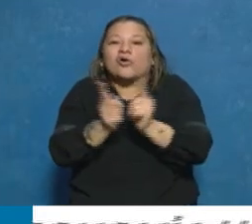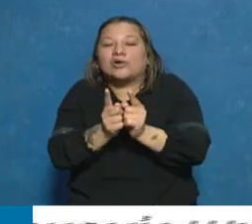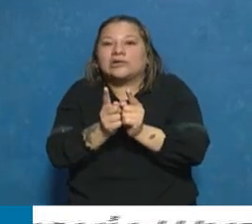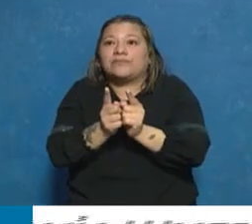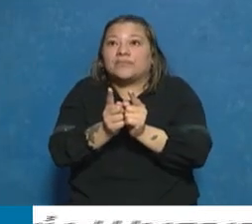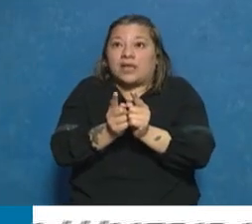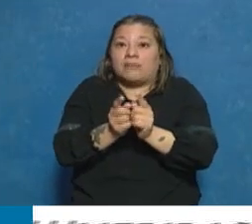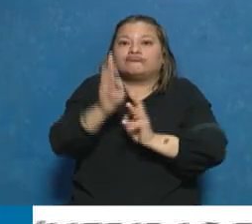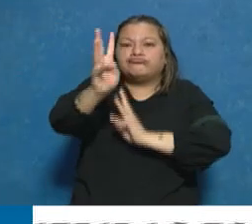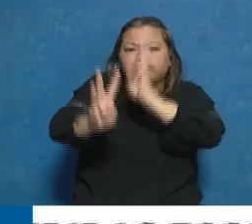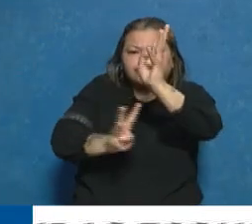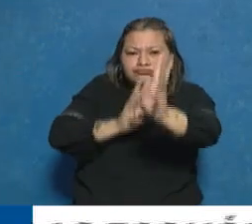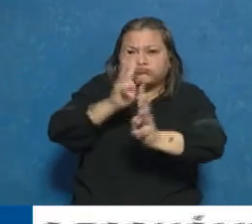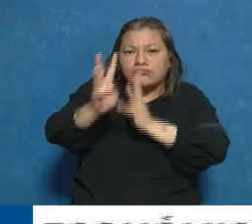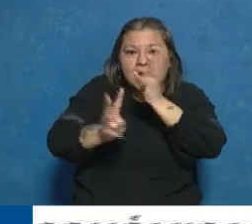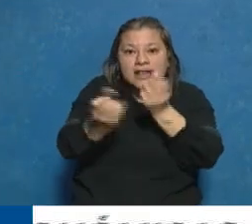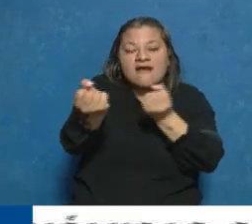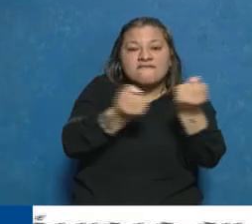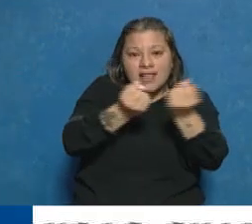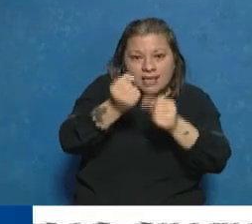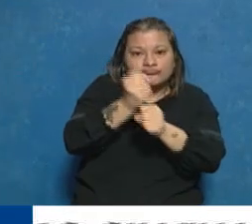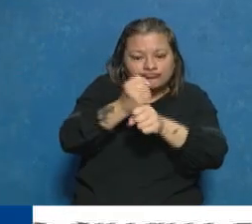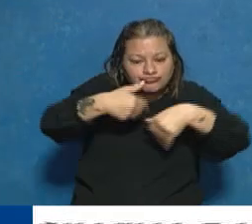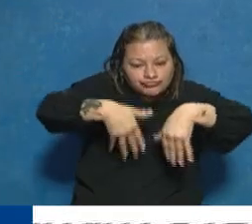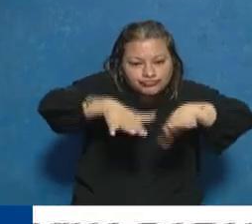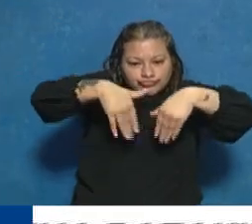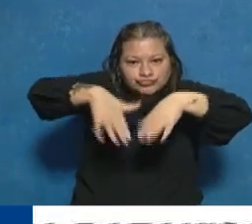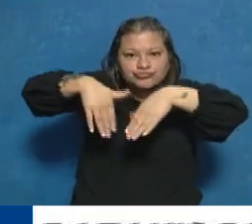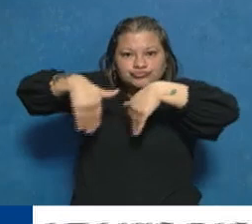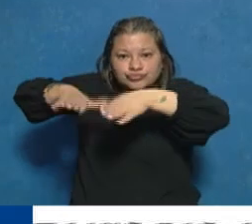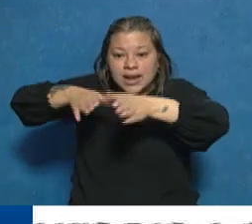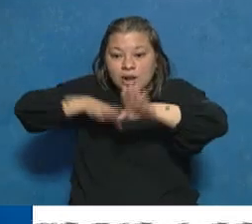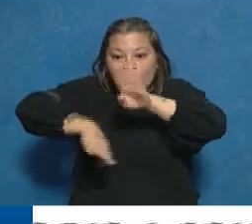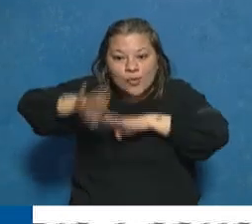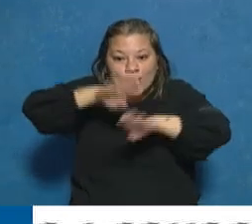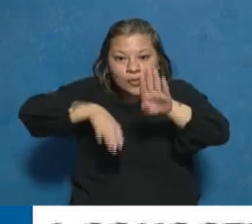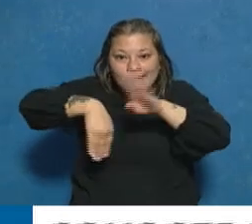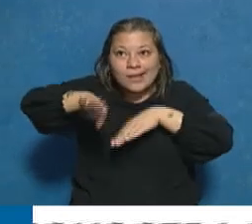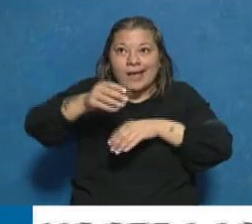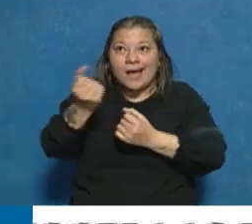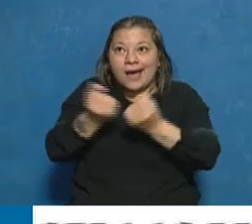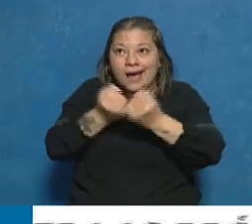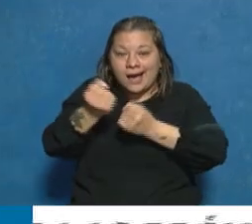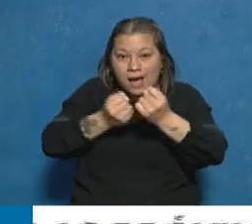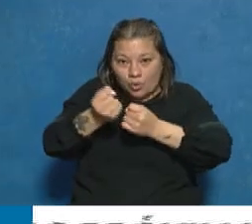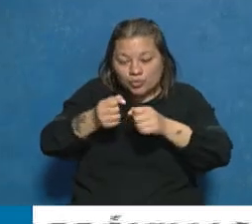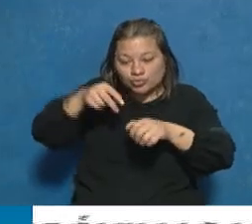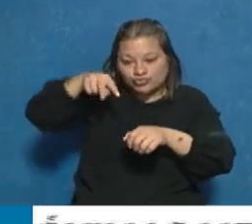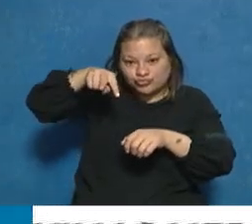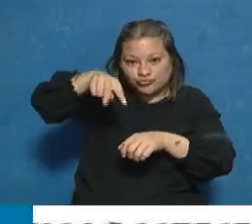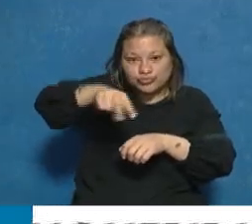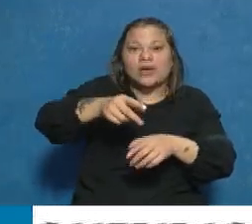máquinas de vialidad estuvieron trabajando para destrabar la situación y abrir una brecha en la ruta que permitirá a los vehículos bajar hasta dos para ya está